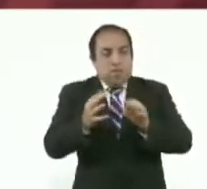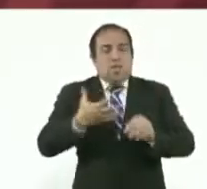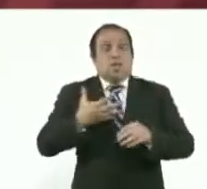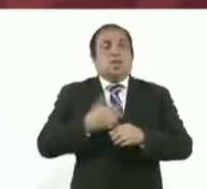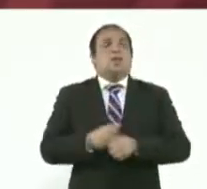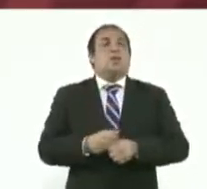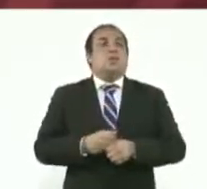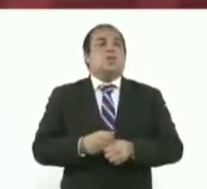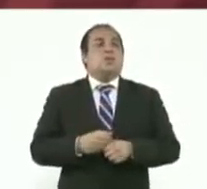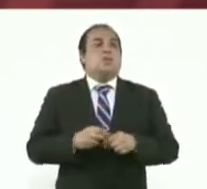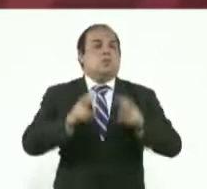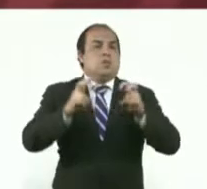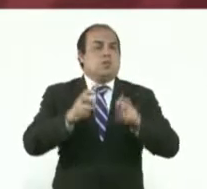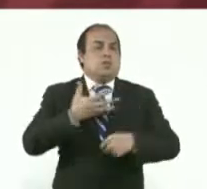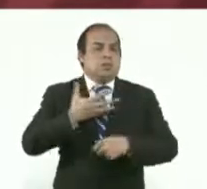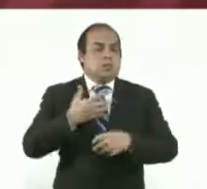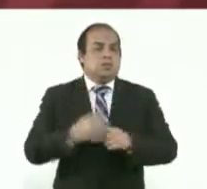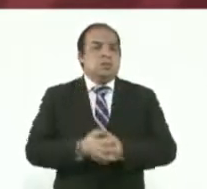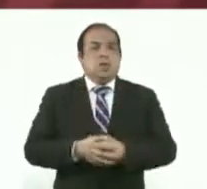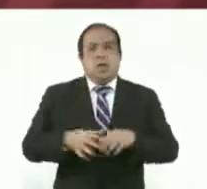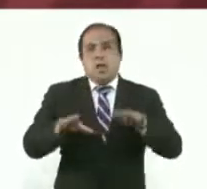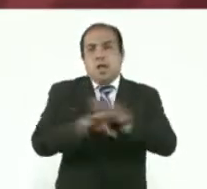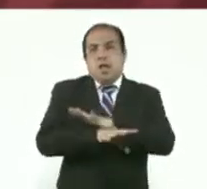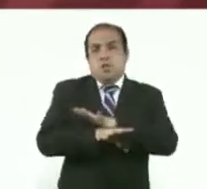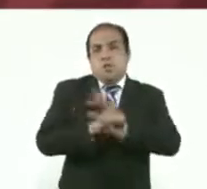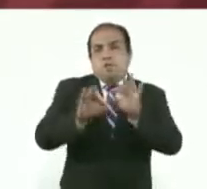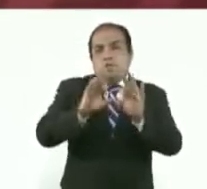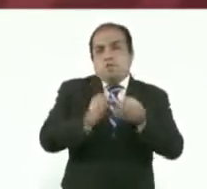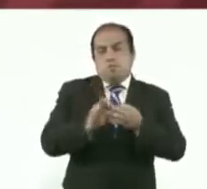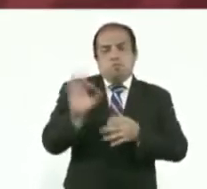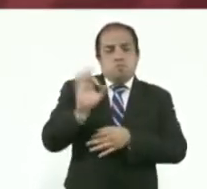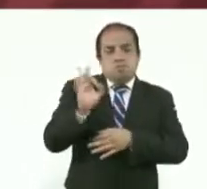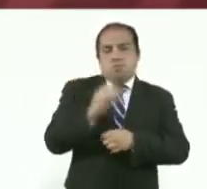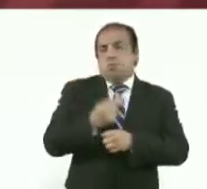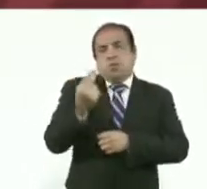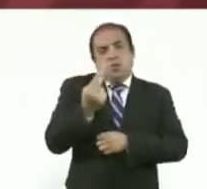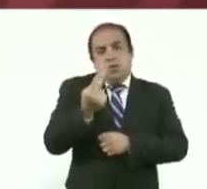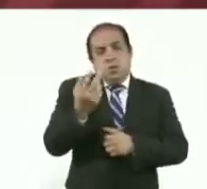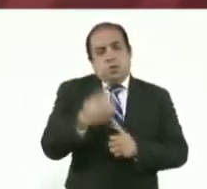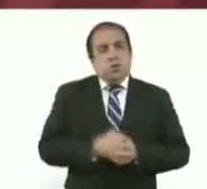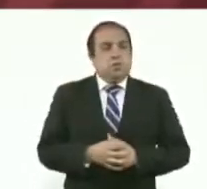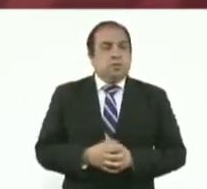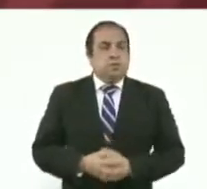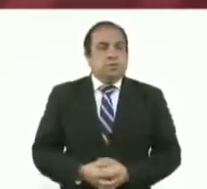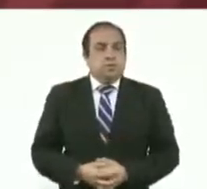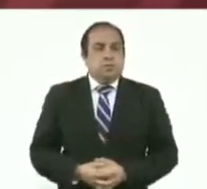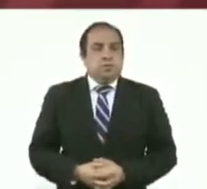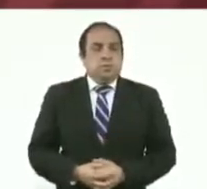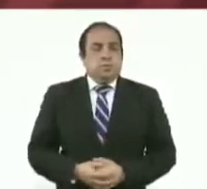condiciones que se están planteando. Si cambian las condiciones, pues a lo mejor no requerirían